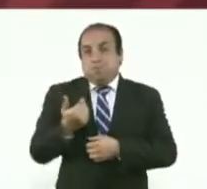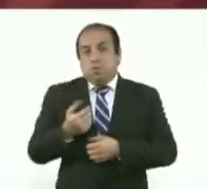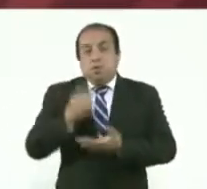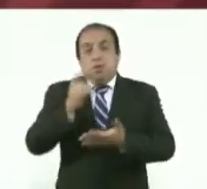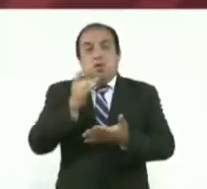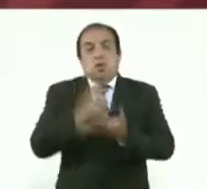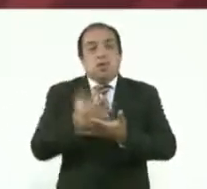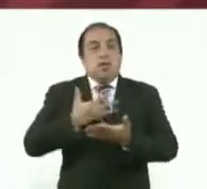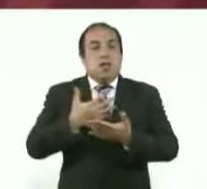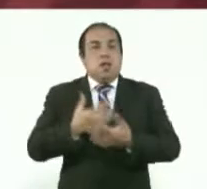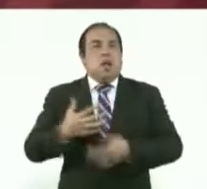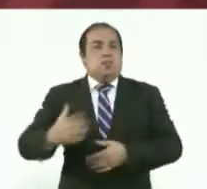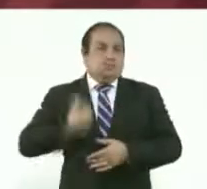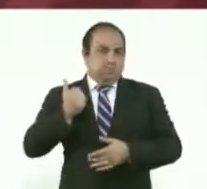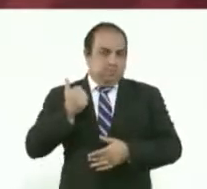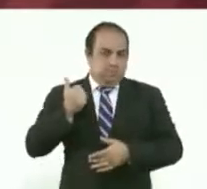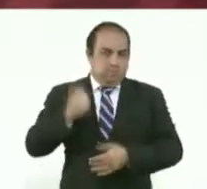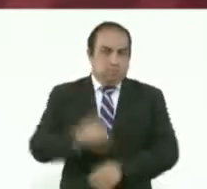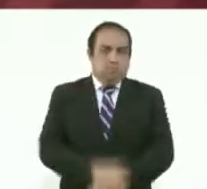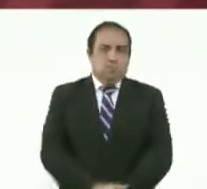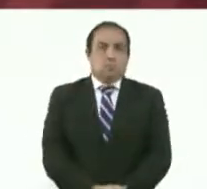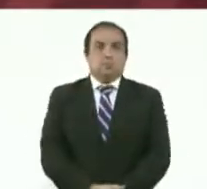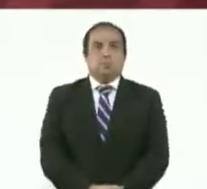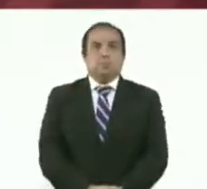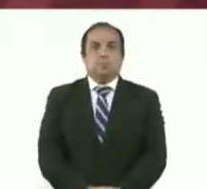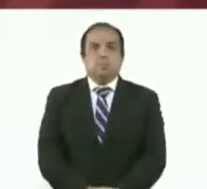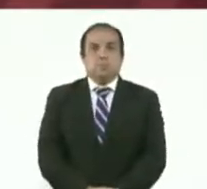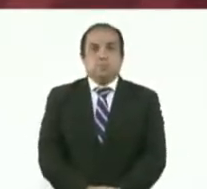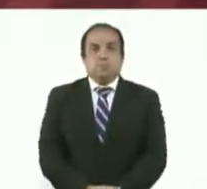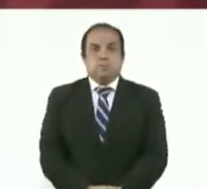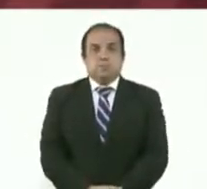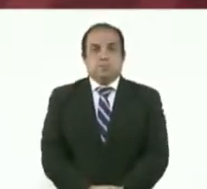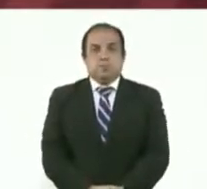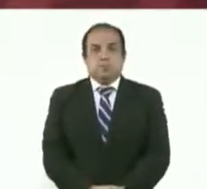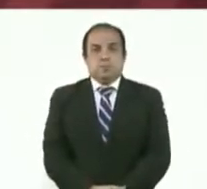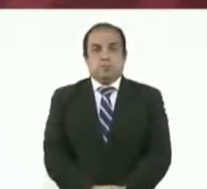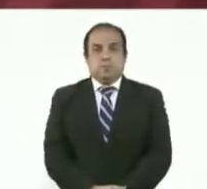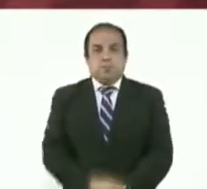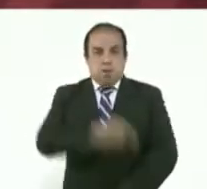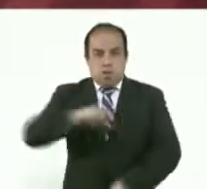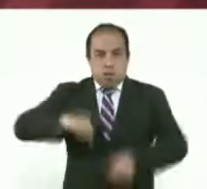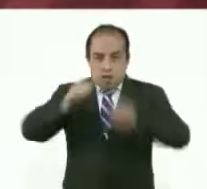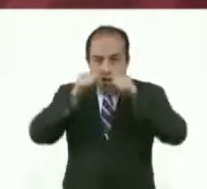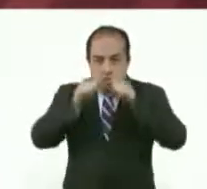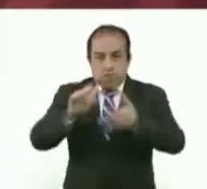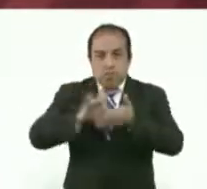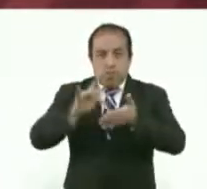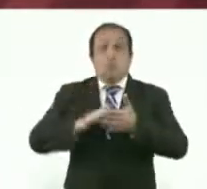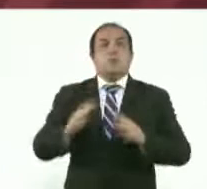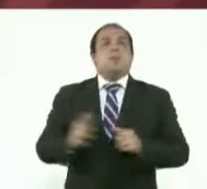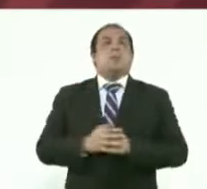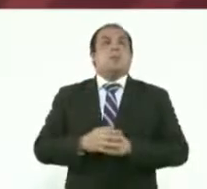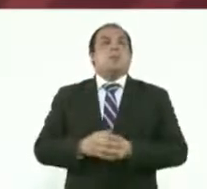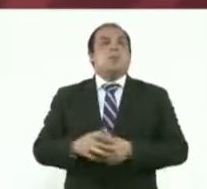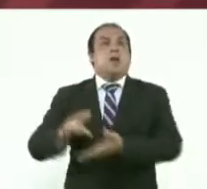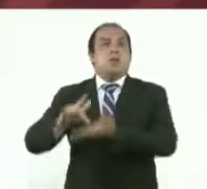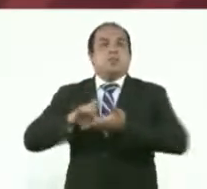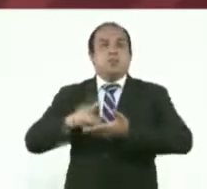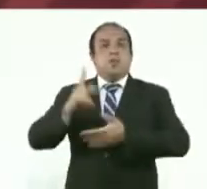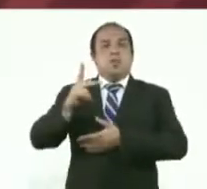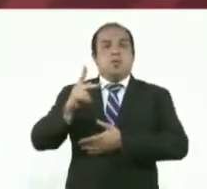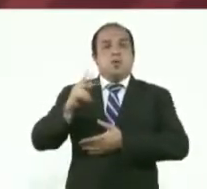por un abuso. Entonces, sí vamos a estar muy pendientes y agradecemos ahí toda la colaboración de